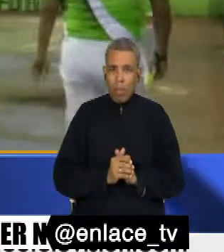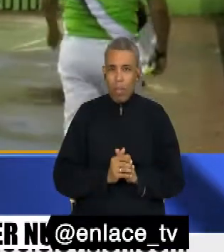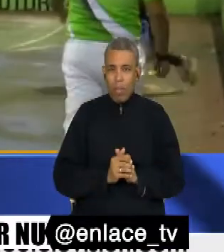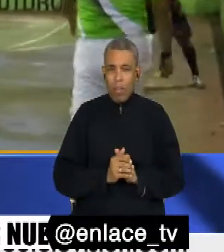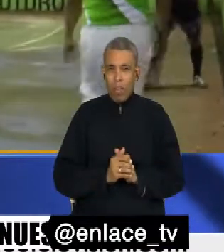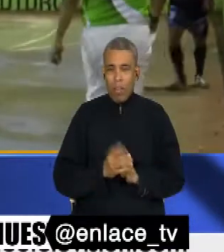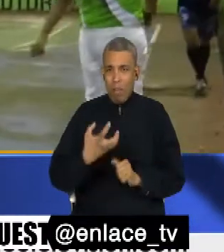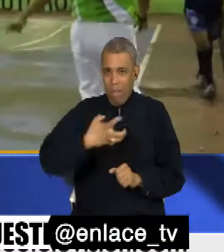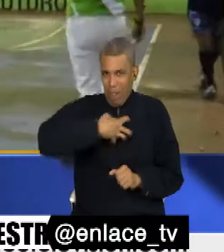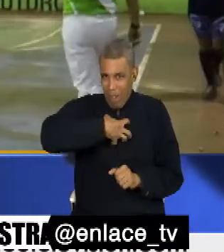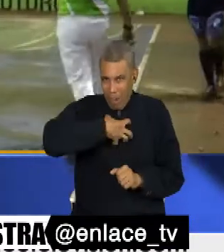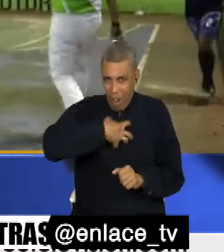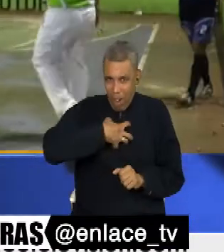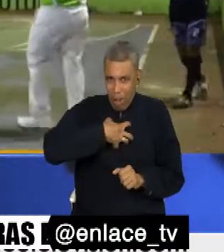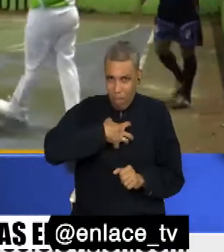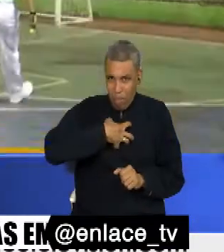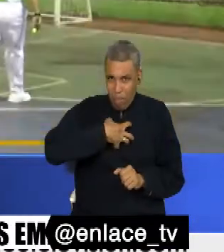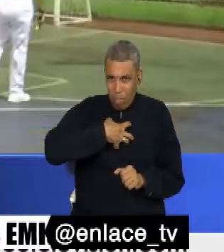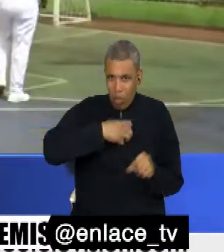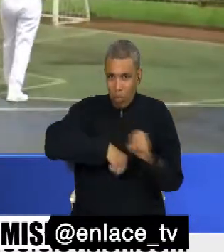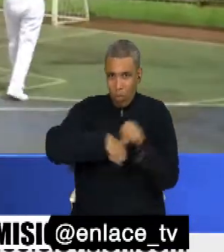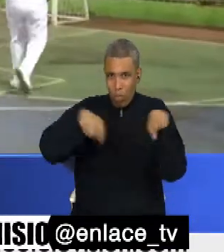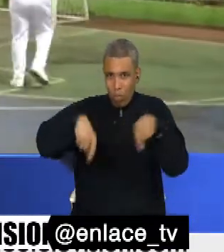del torneo descentralizado de mini fútbol.